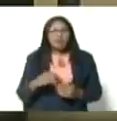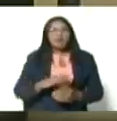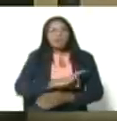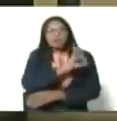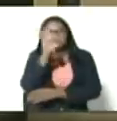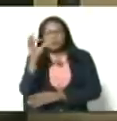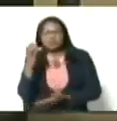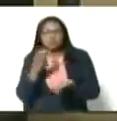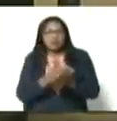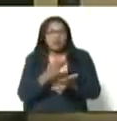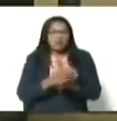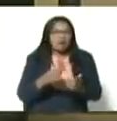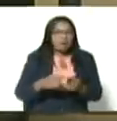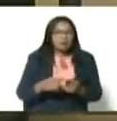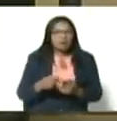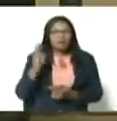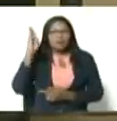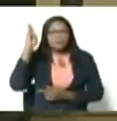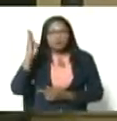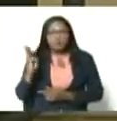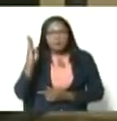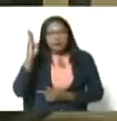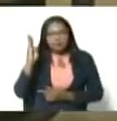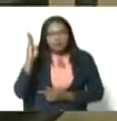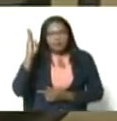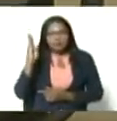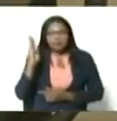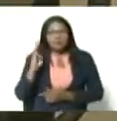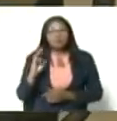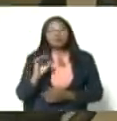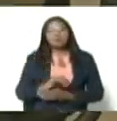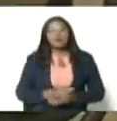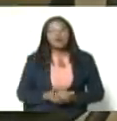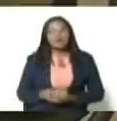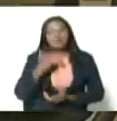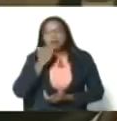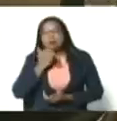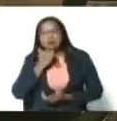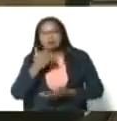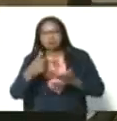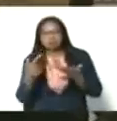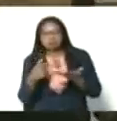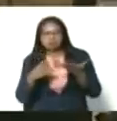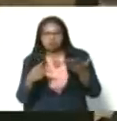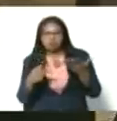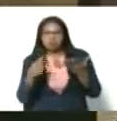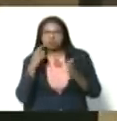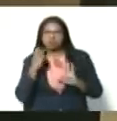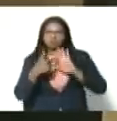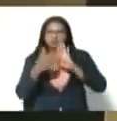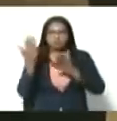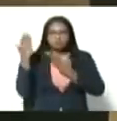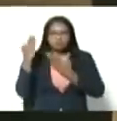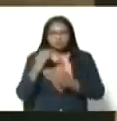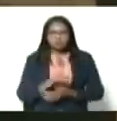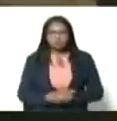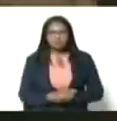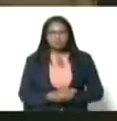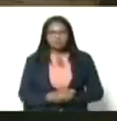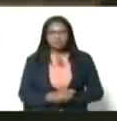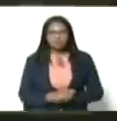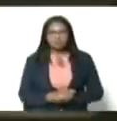de Catia, que vienen de Propatria, que vienen de Valencia, elementos que están aquí en estos equipos que estamos